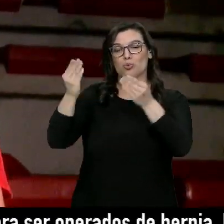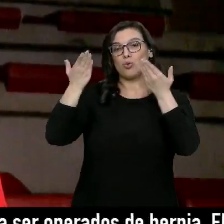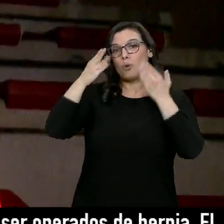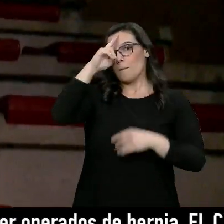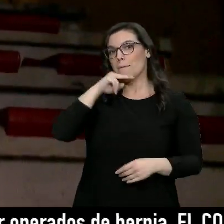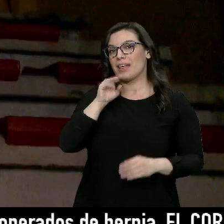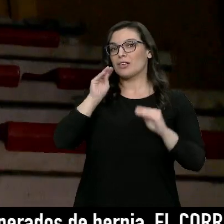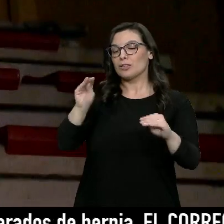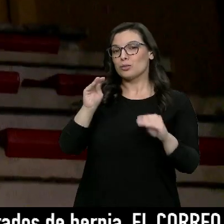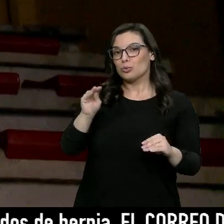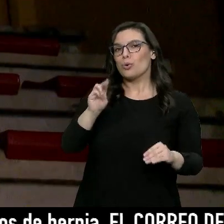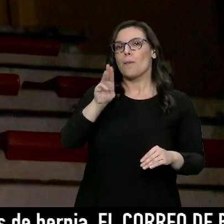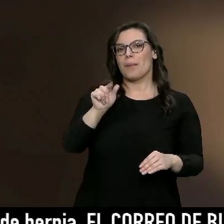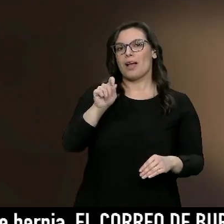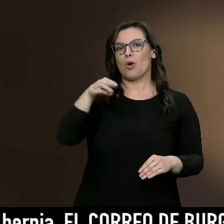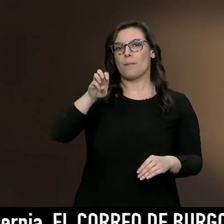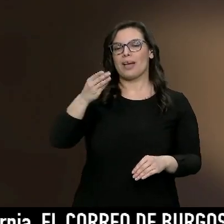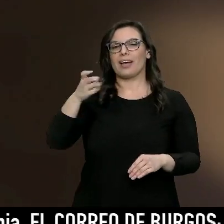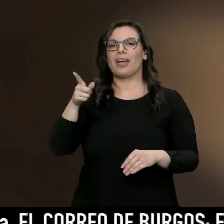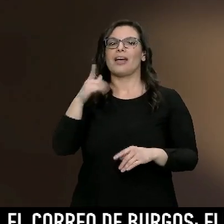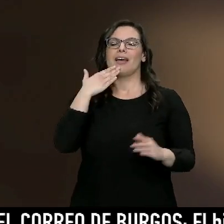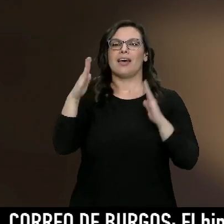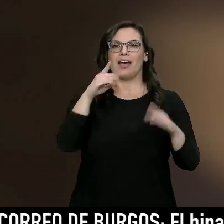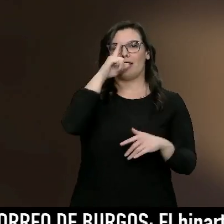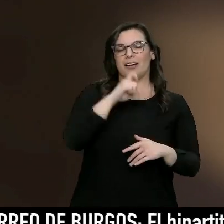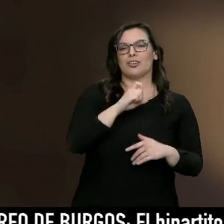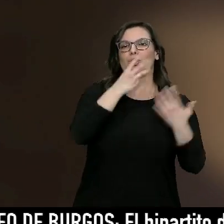Manuel Sánchez Palomeque, quien militó en el Salamanca en la temporada